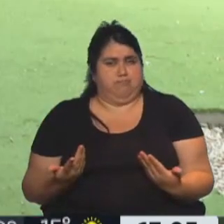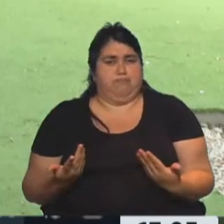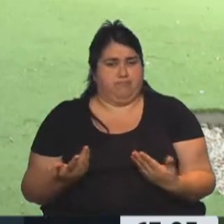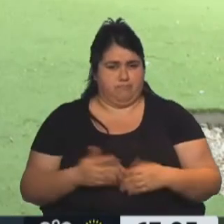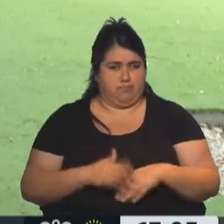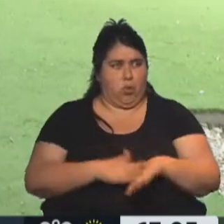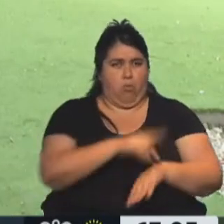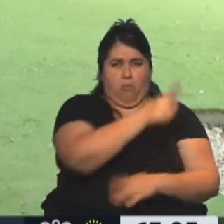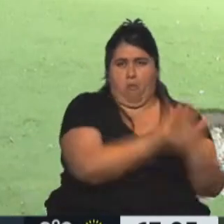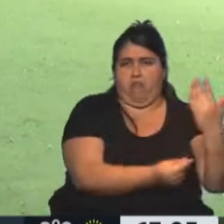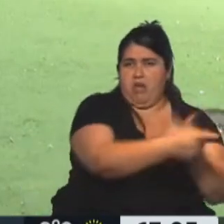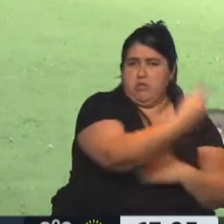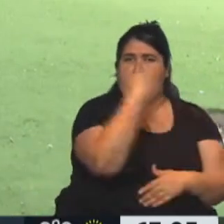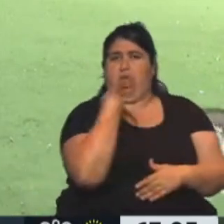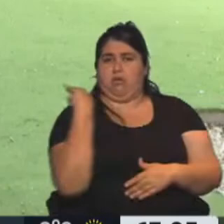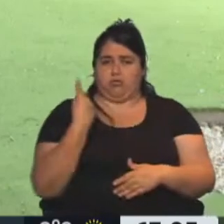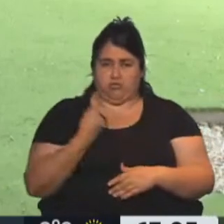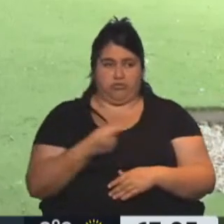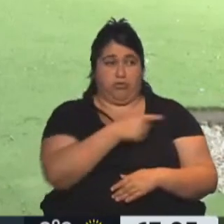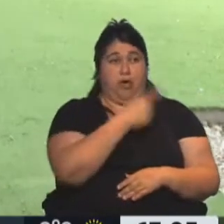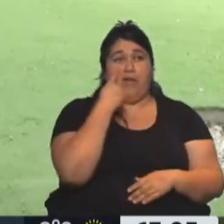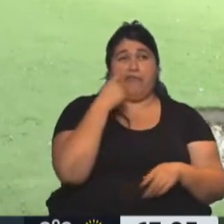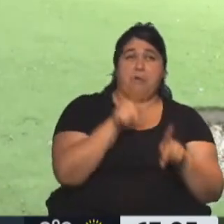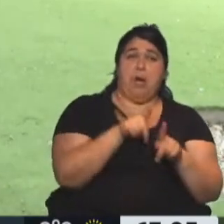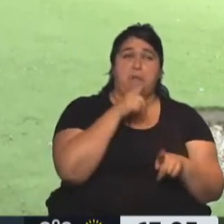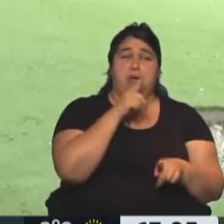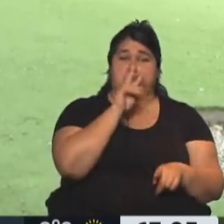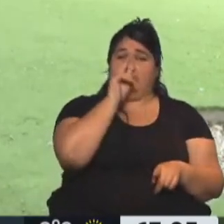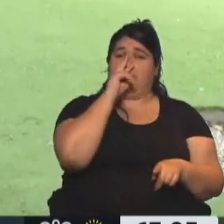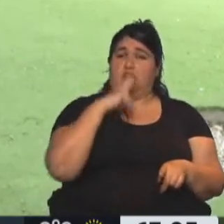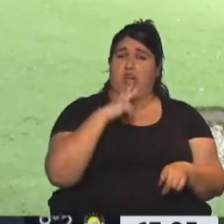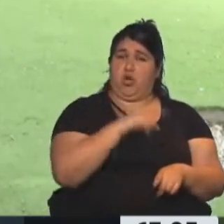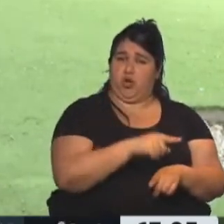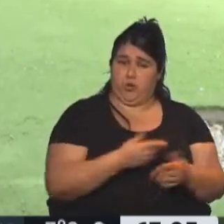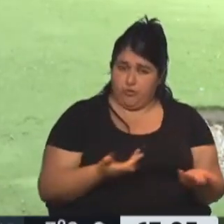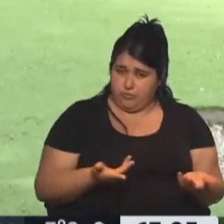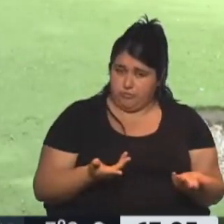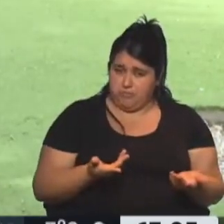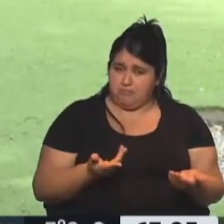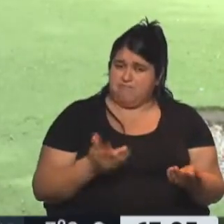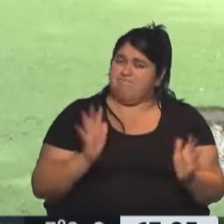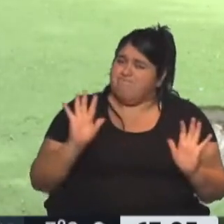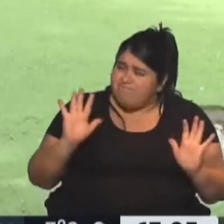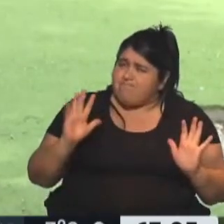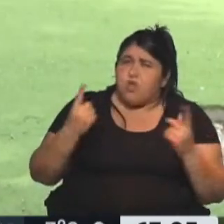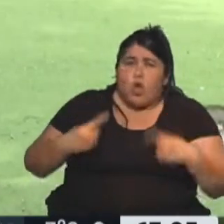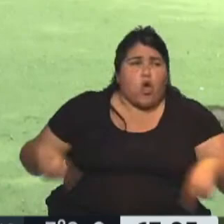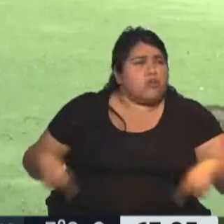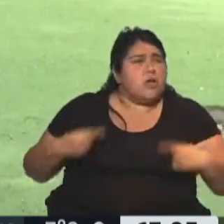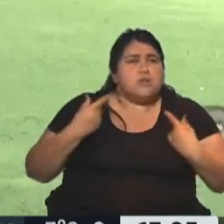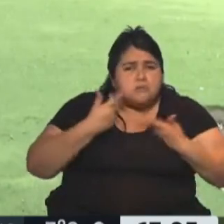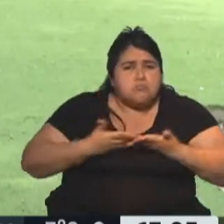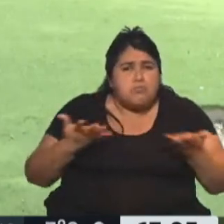que los que viven como sultanes en la política. Entonces, creo que estas cosas son buenas, ¿no? Ponen blanco sobre